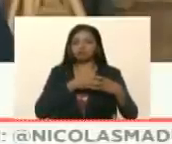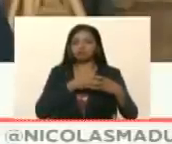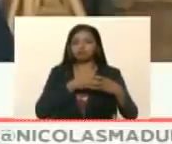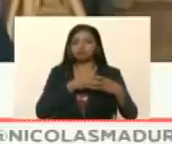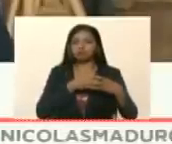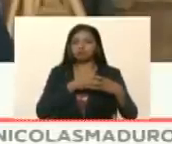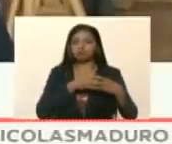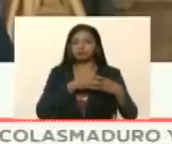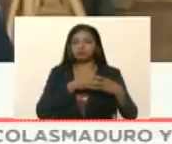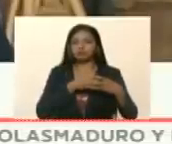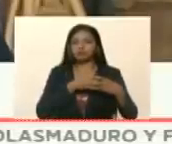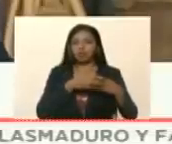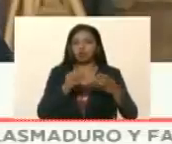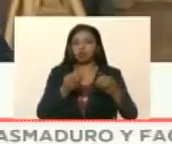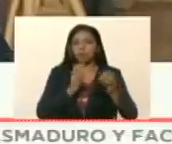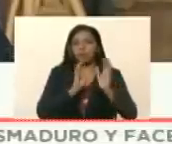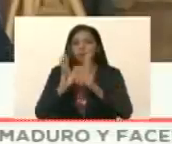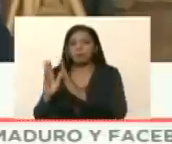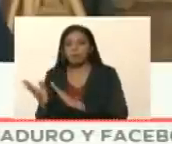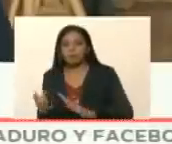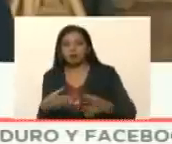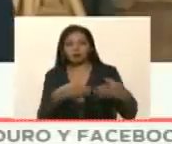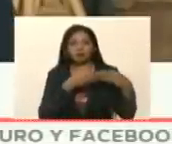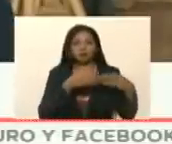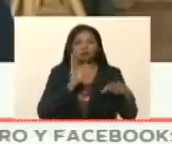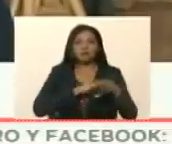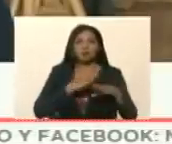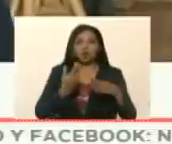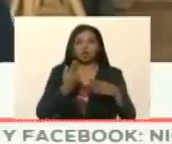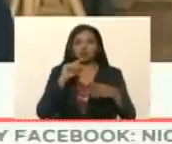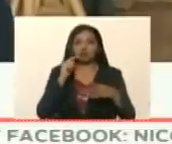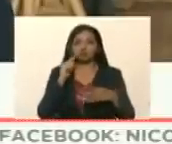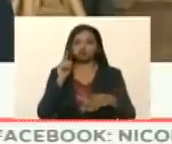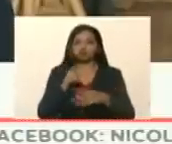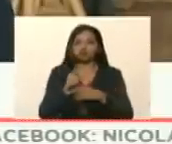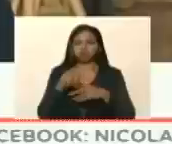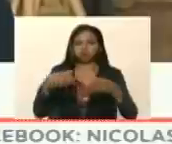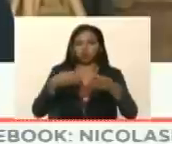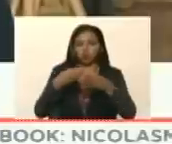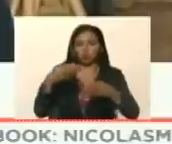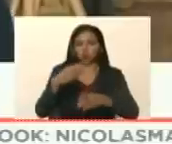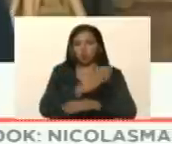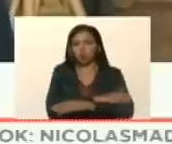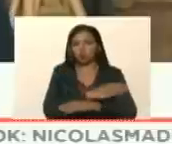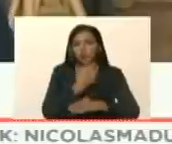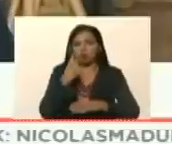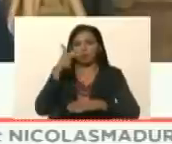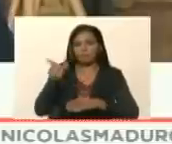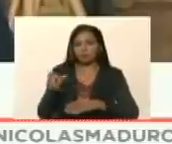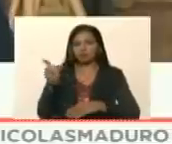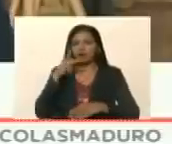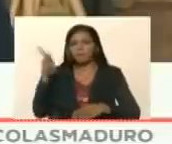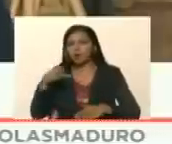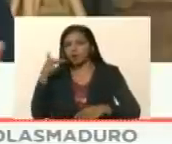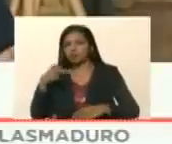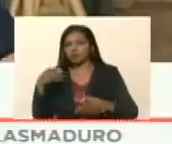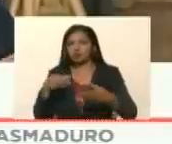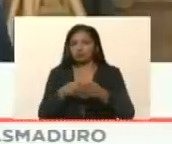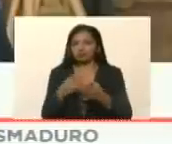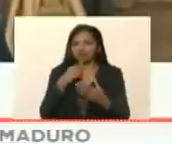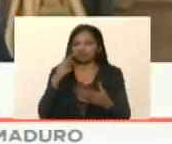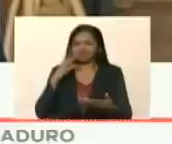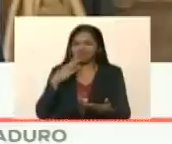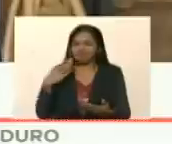y no distribuyo las papas porque yo estoy con determinado personaje político, determinado partido. ¿Qué es